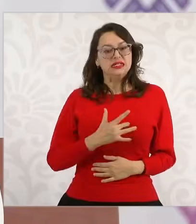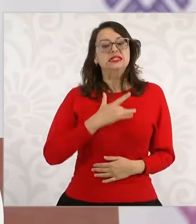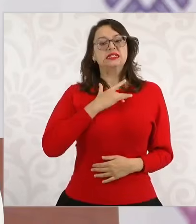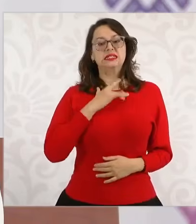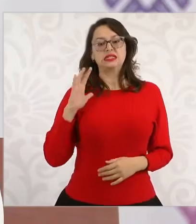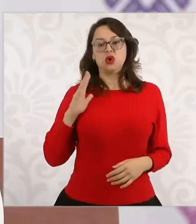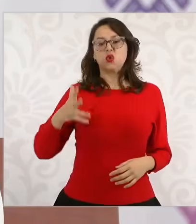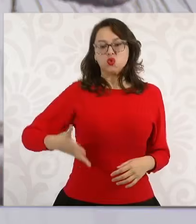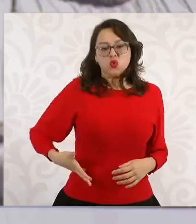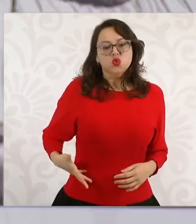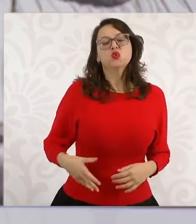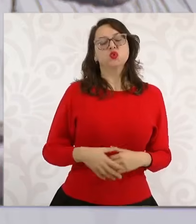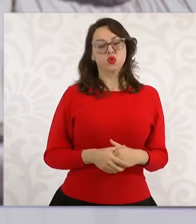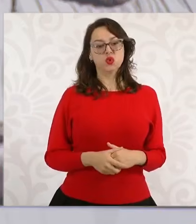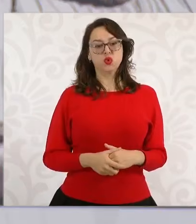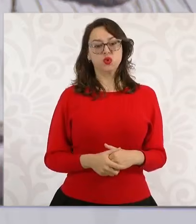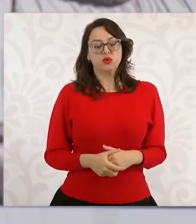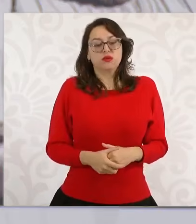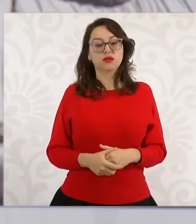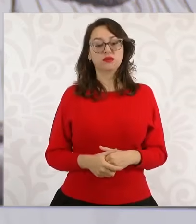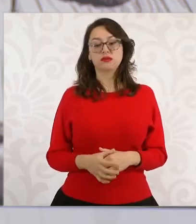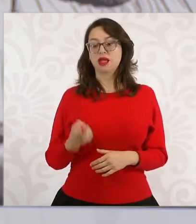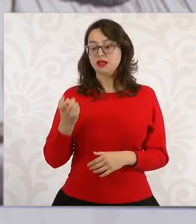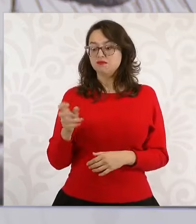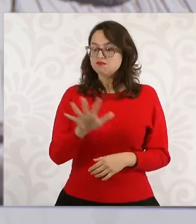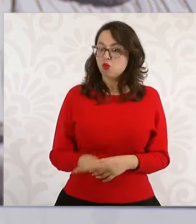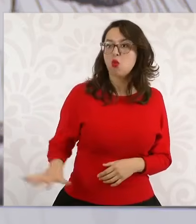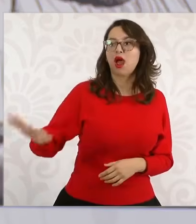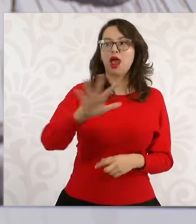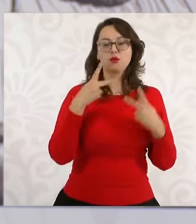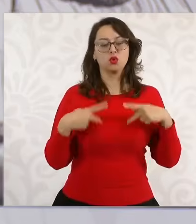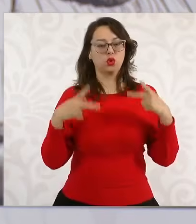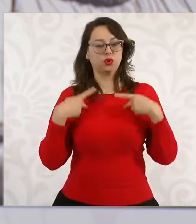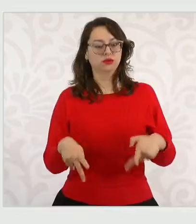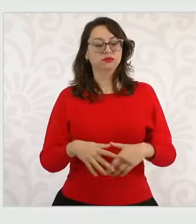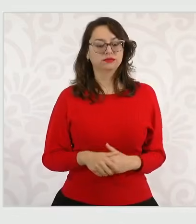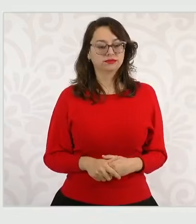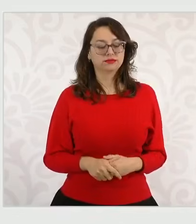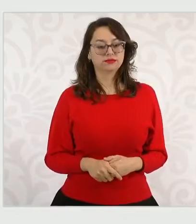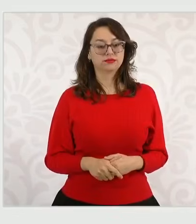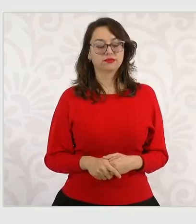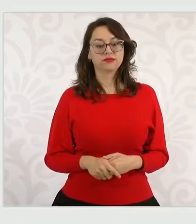sentirnos orgullosos. Y eso viene de nuestro pueblo. Entonces,